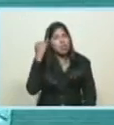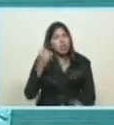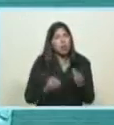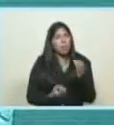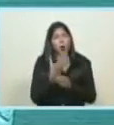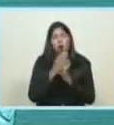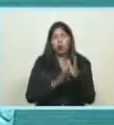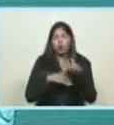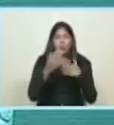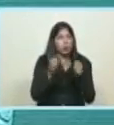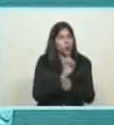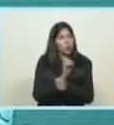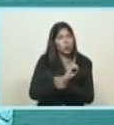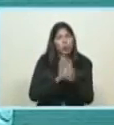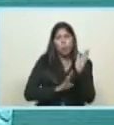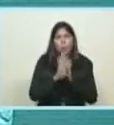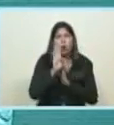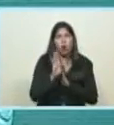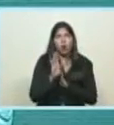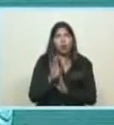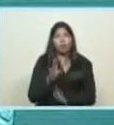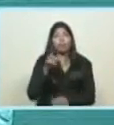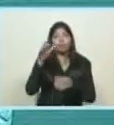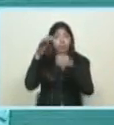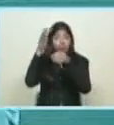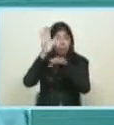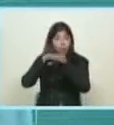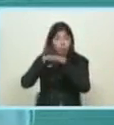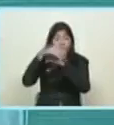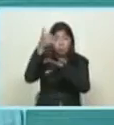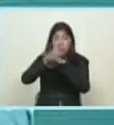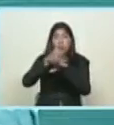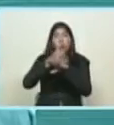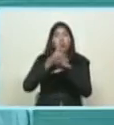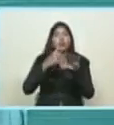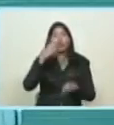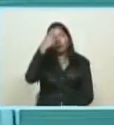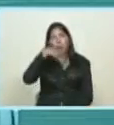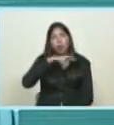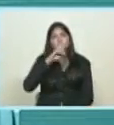Y el movimiento Somos Venezuela se fue creciendo.